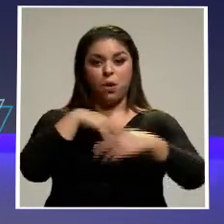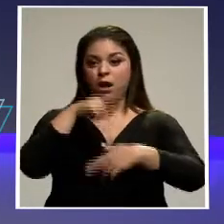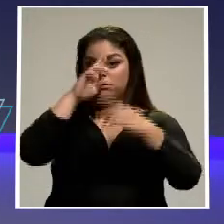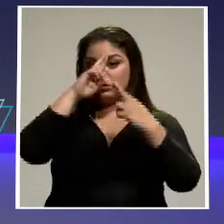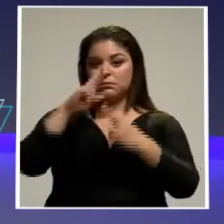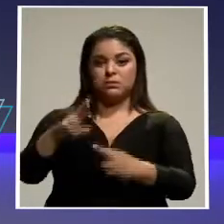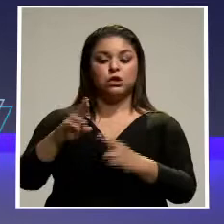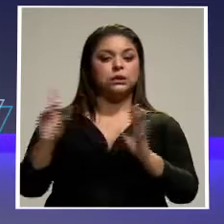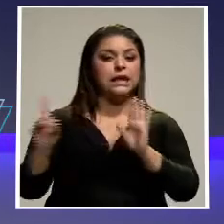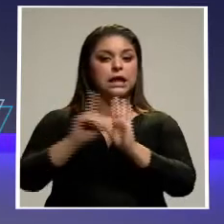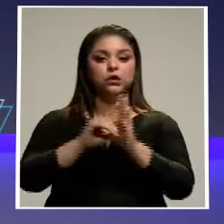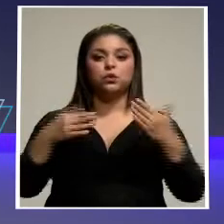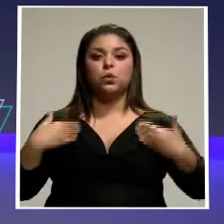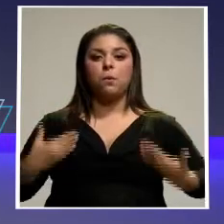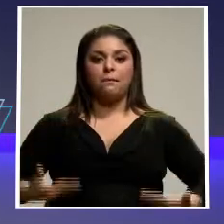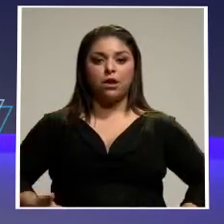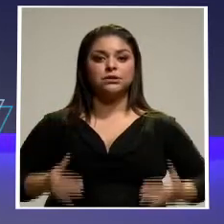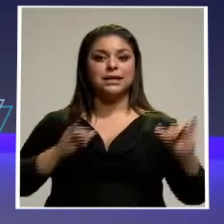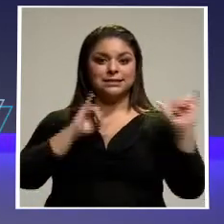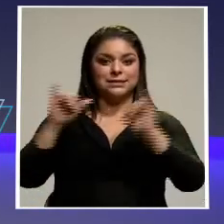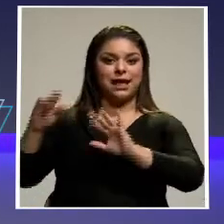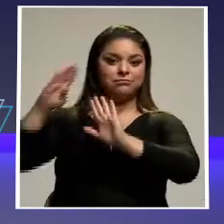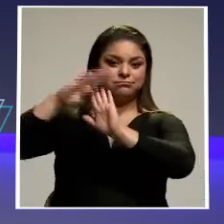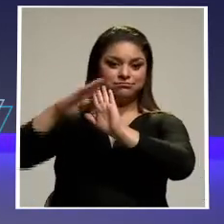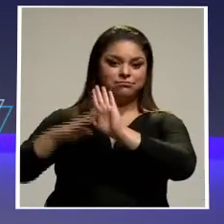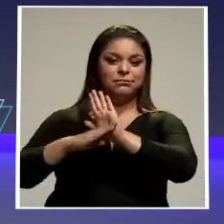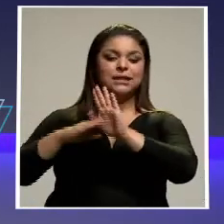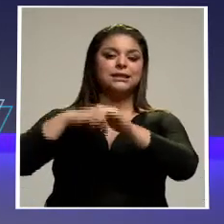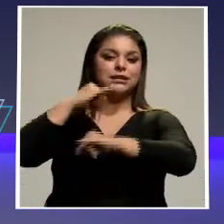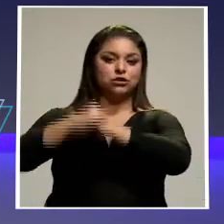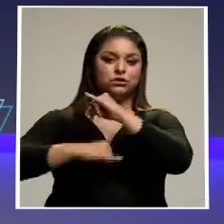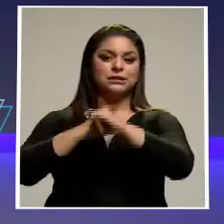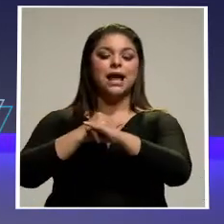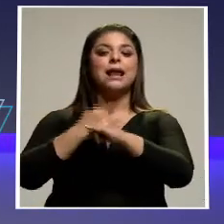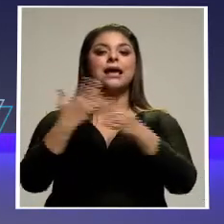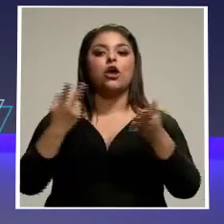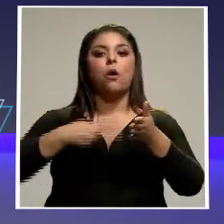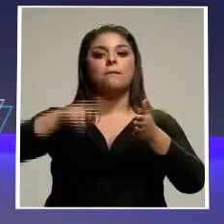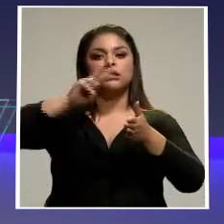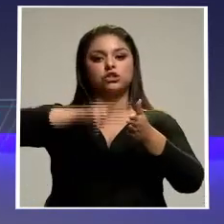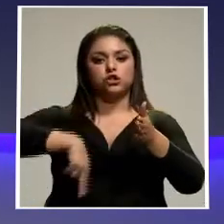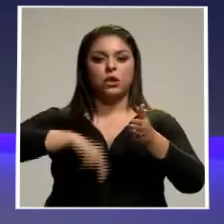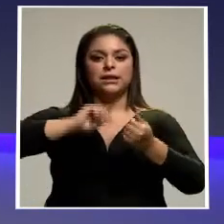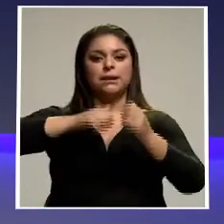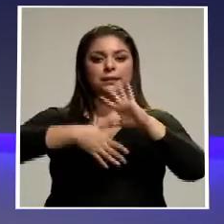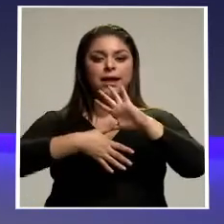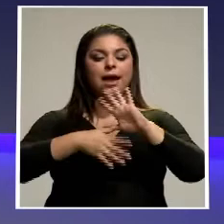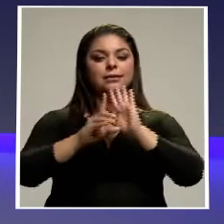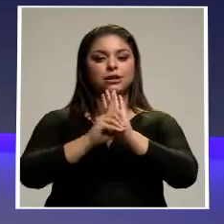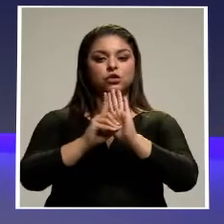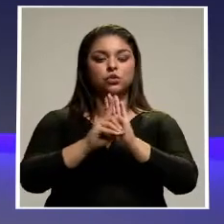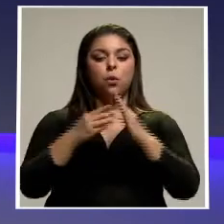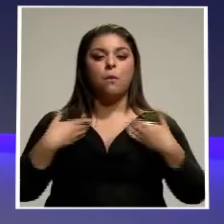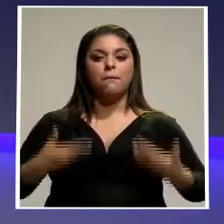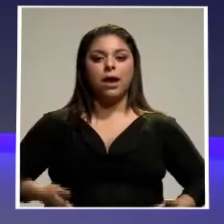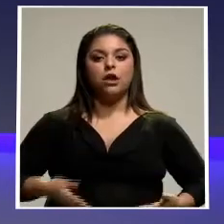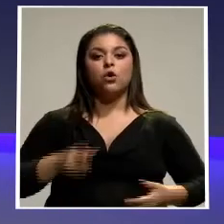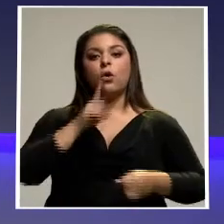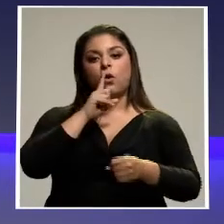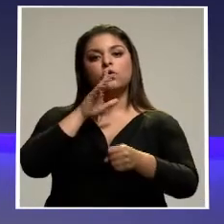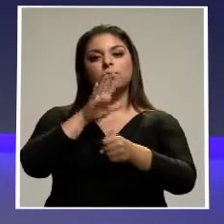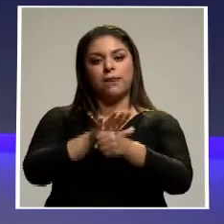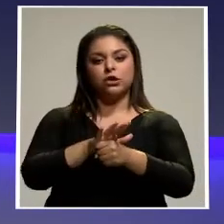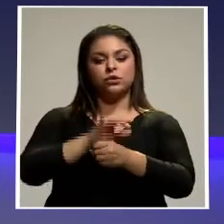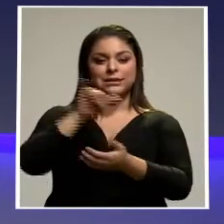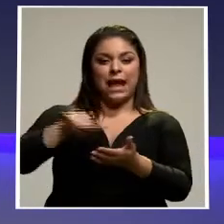humanos que están en instrumentos internacionales, en este caso en la Convención Americana de Derechos Humanos, conocida como el Pacto de San